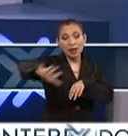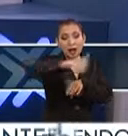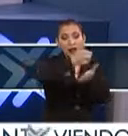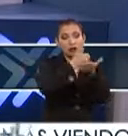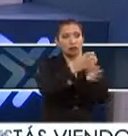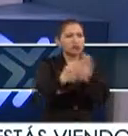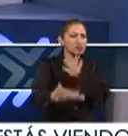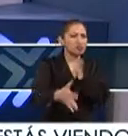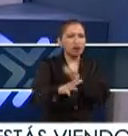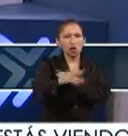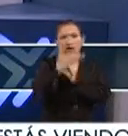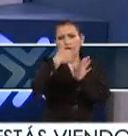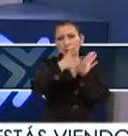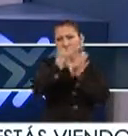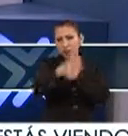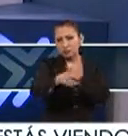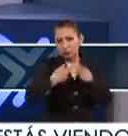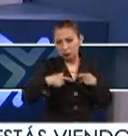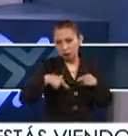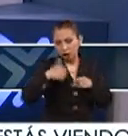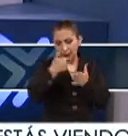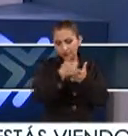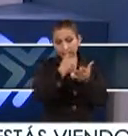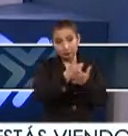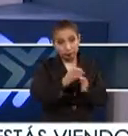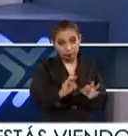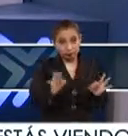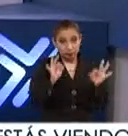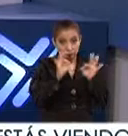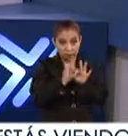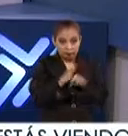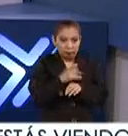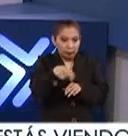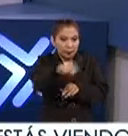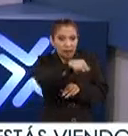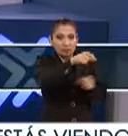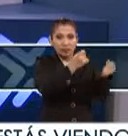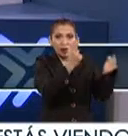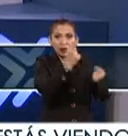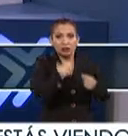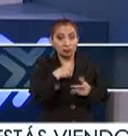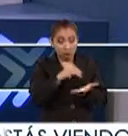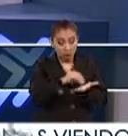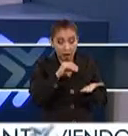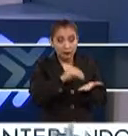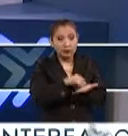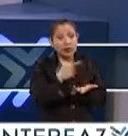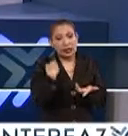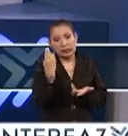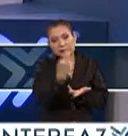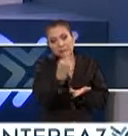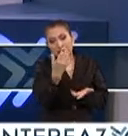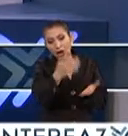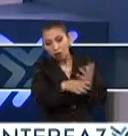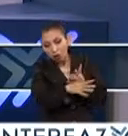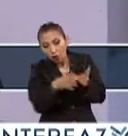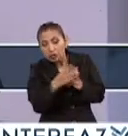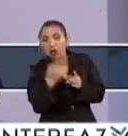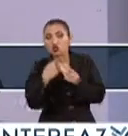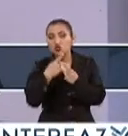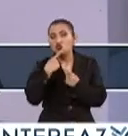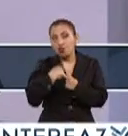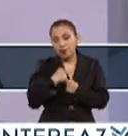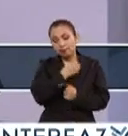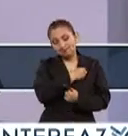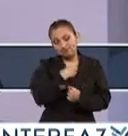Ayudamos aproximadamente entre 8,000 y 10,000 personas. Y es muy importante porque pues, hay gente que todavía sigue teniendo necesidades y la Cruz Roja tiene